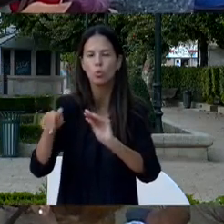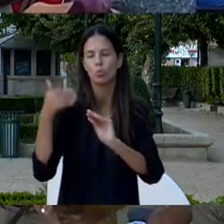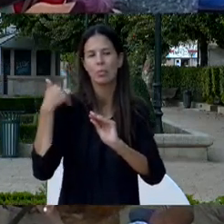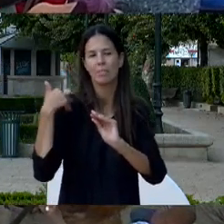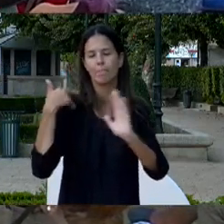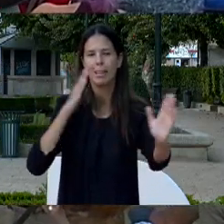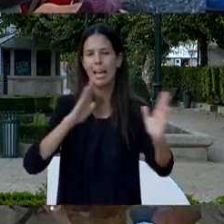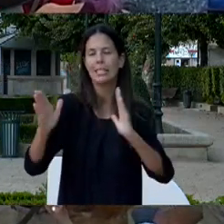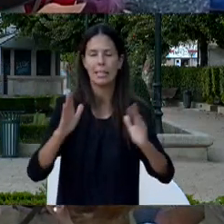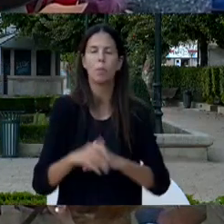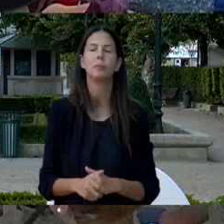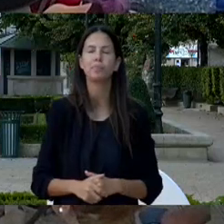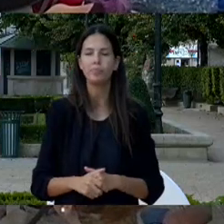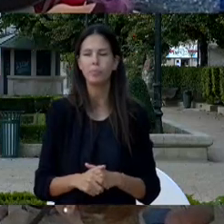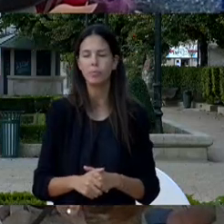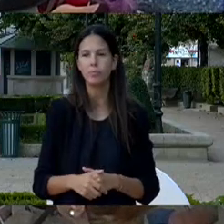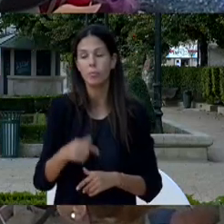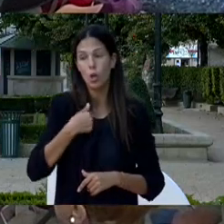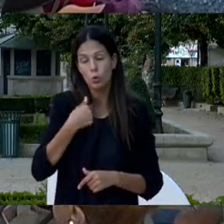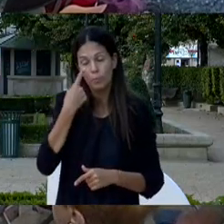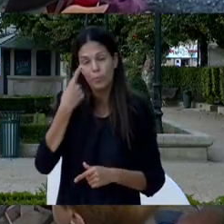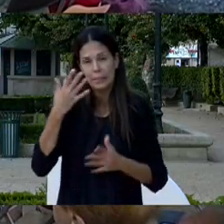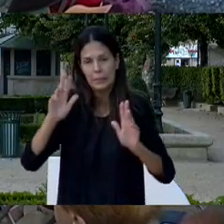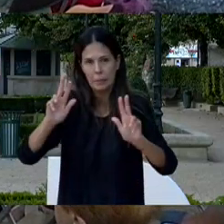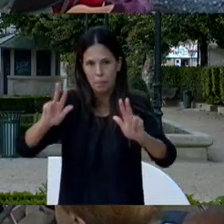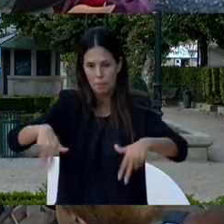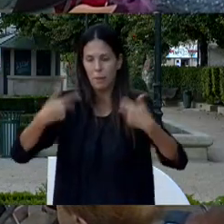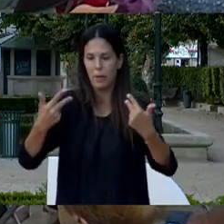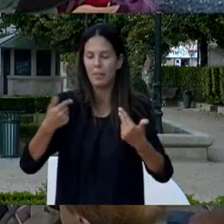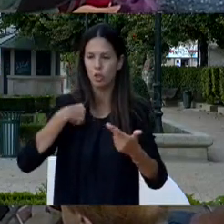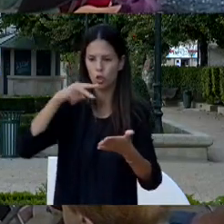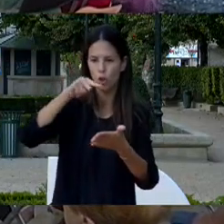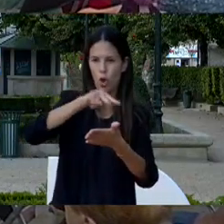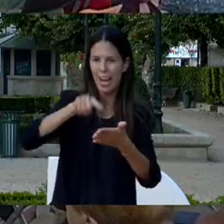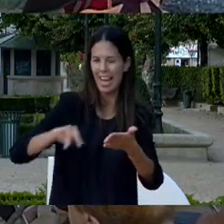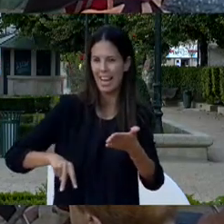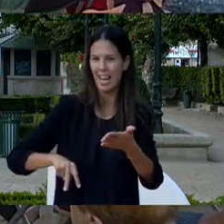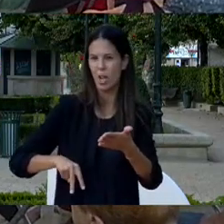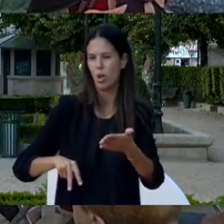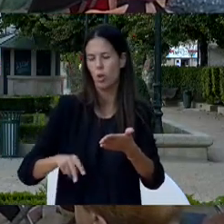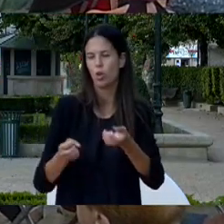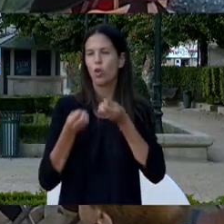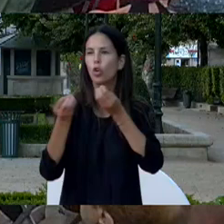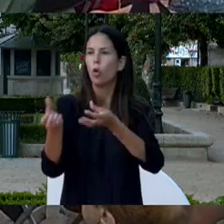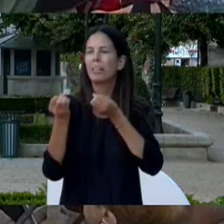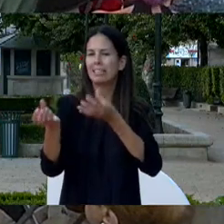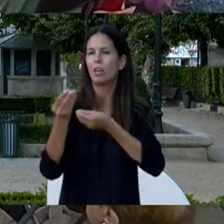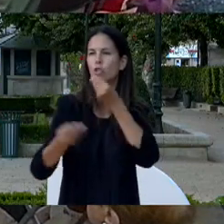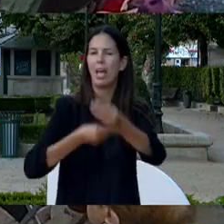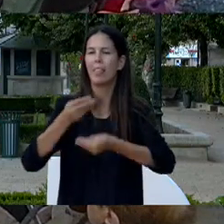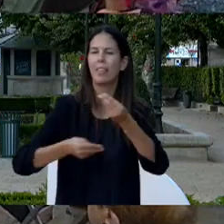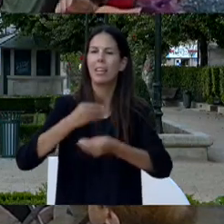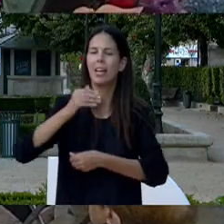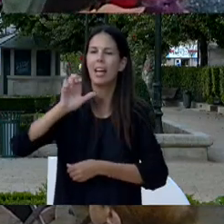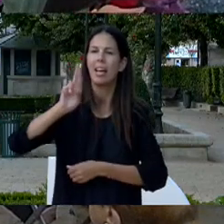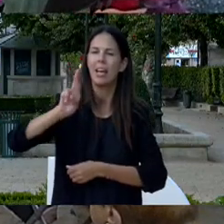etapa. Eu, se me permitides, leo un par de comentarios que facía Herminio,